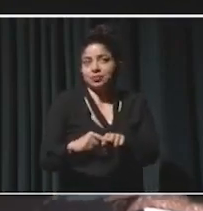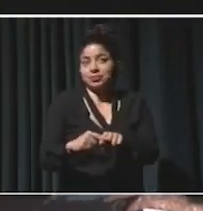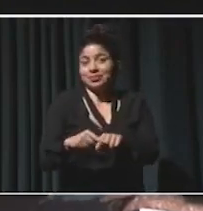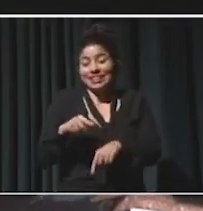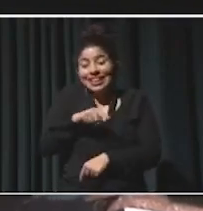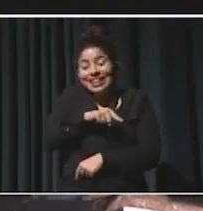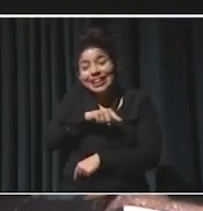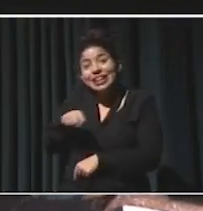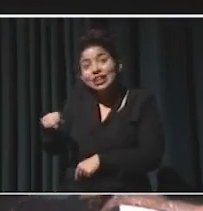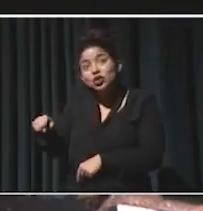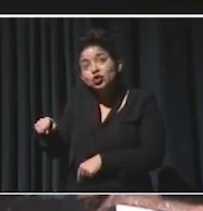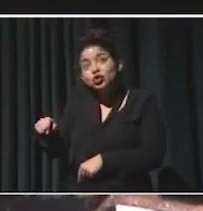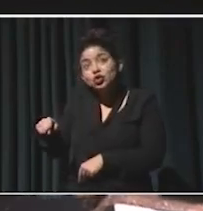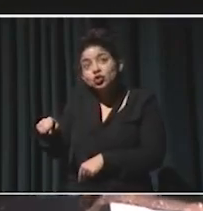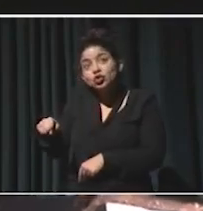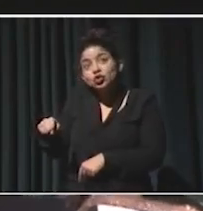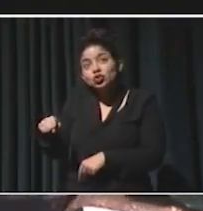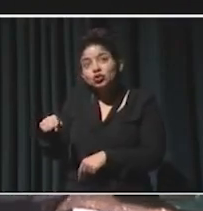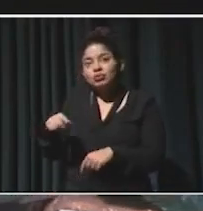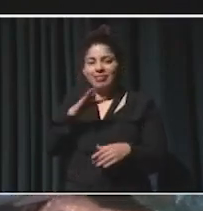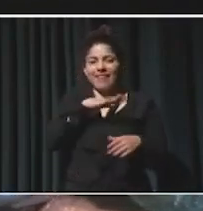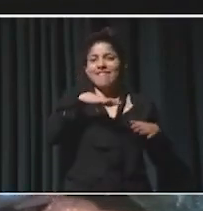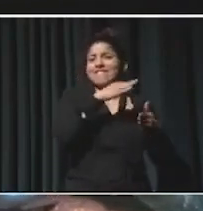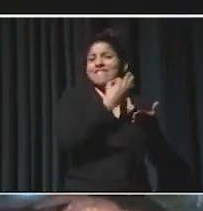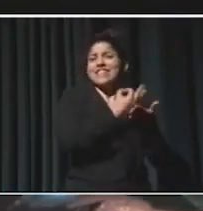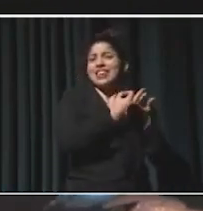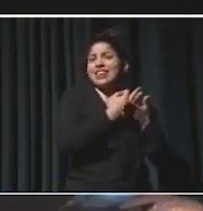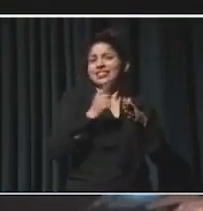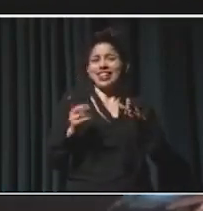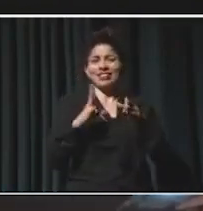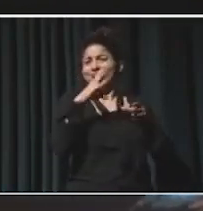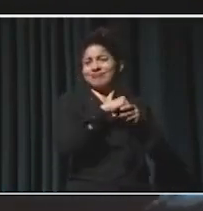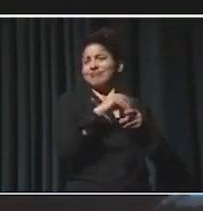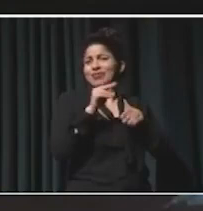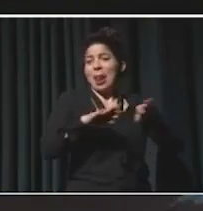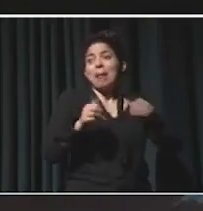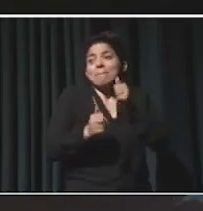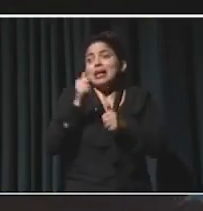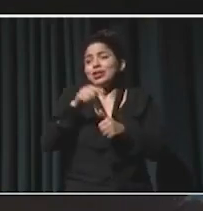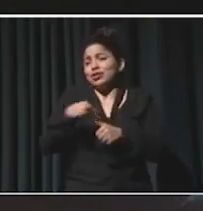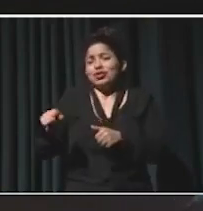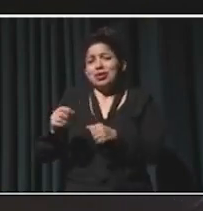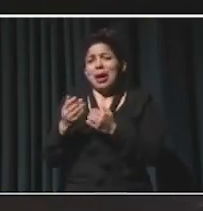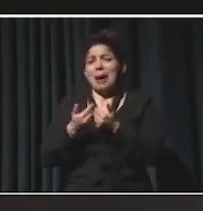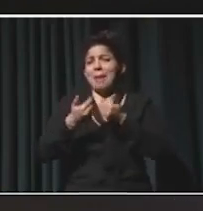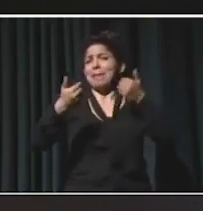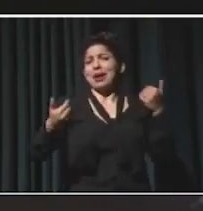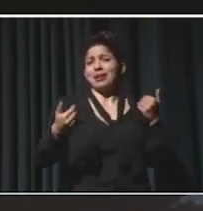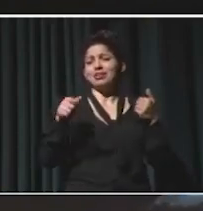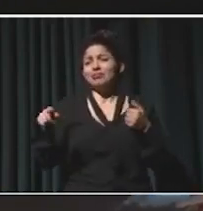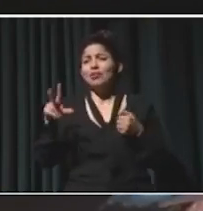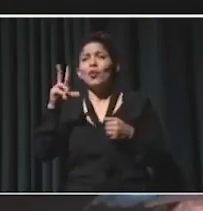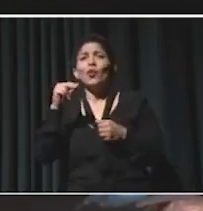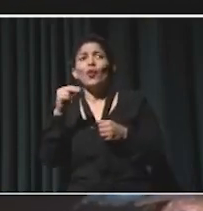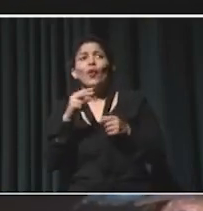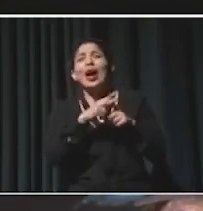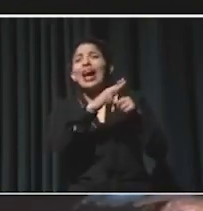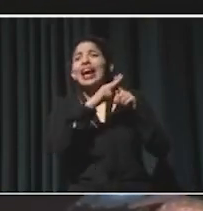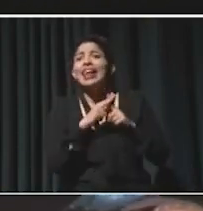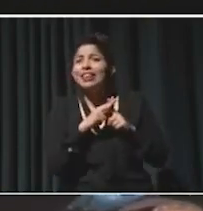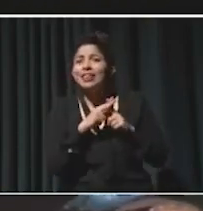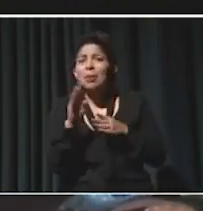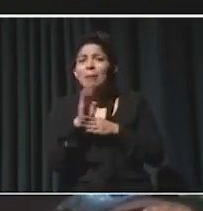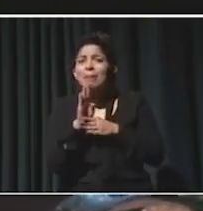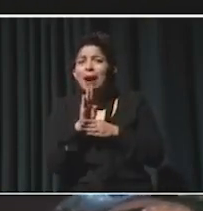Ellos están fuera del sistema financiero, muchos de ellos. No tienen un acceso a un crédito,